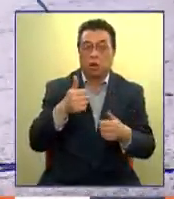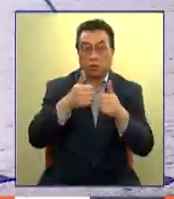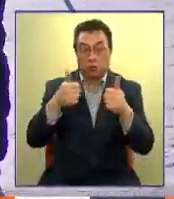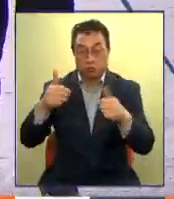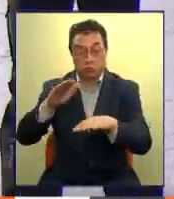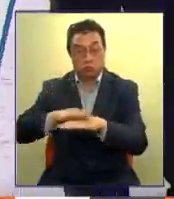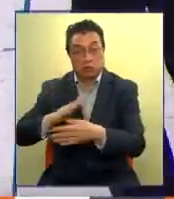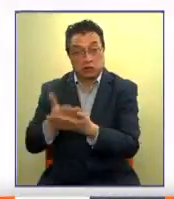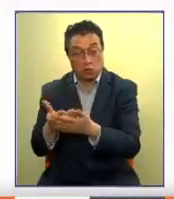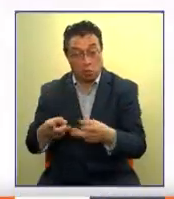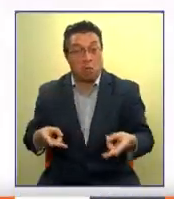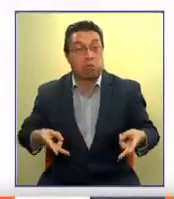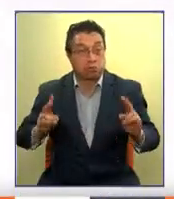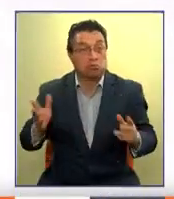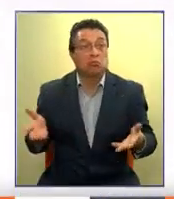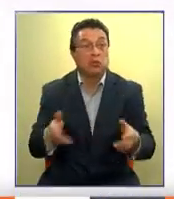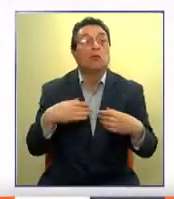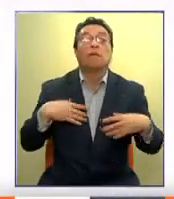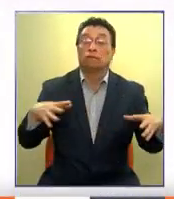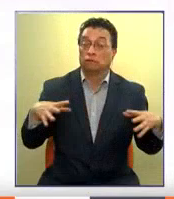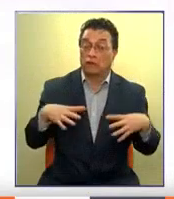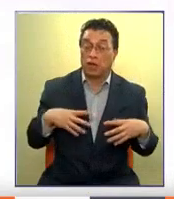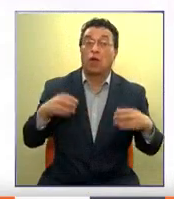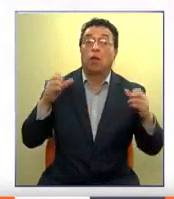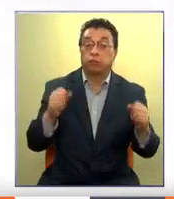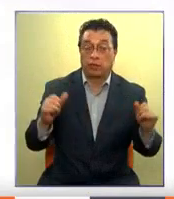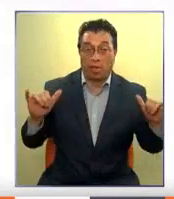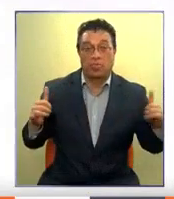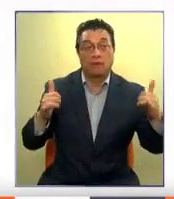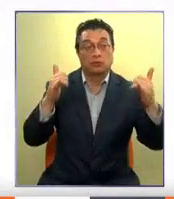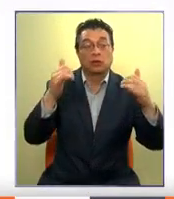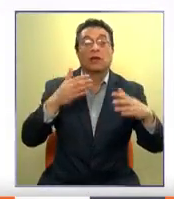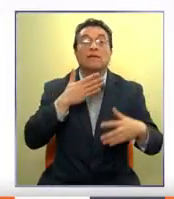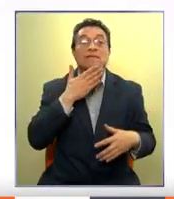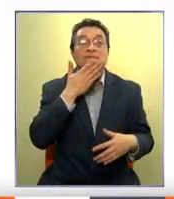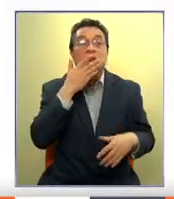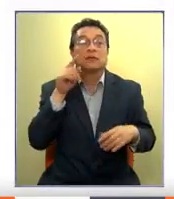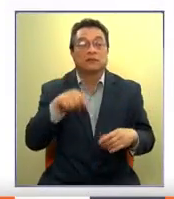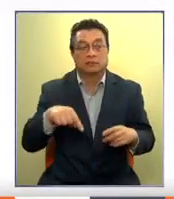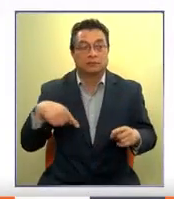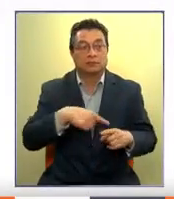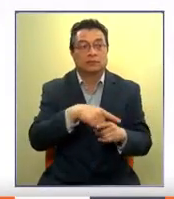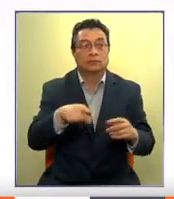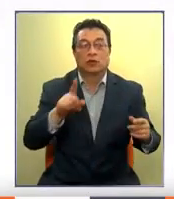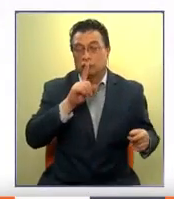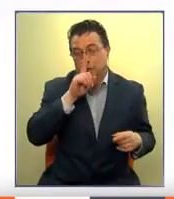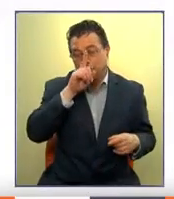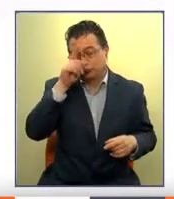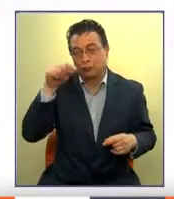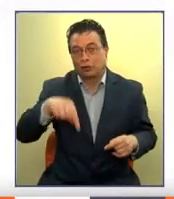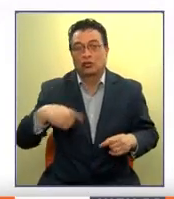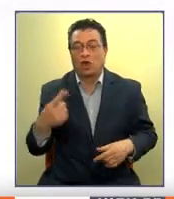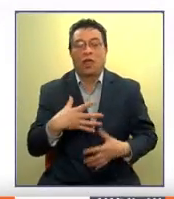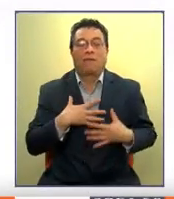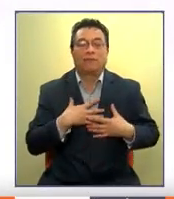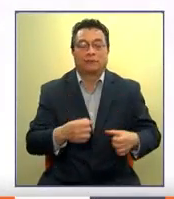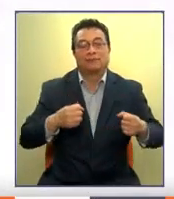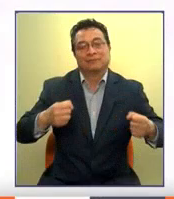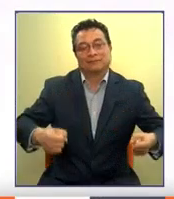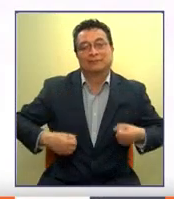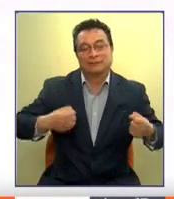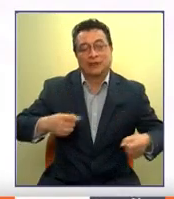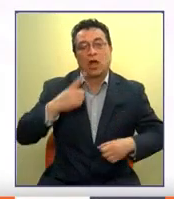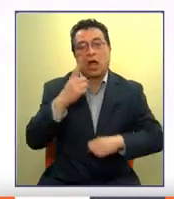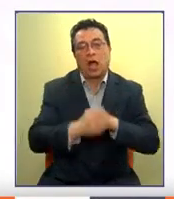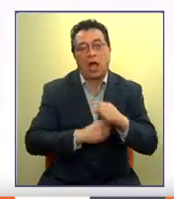permitiera. Estamos felices que podamos disfrutar la montaña. Al final es como un ritual que nosotros tenemos, la gente que disfrutamos de esto todos los